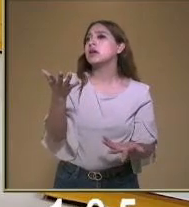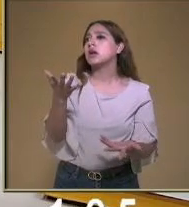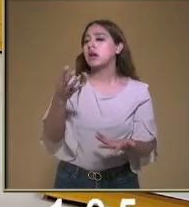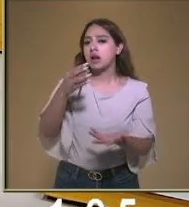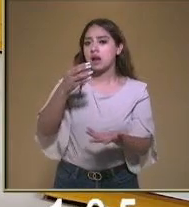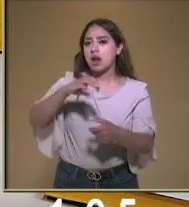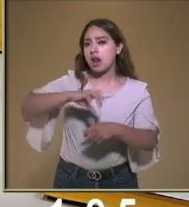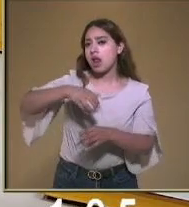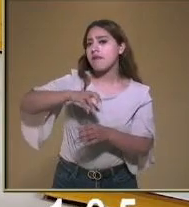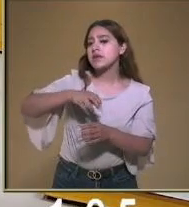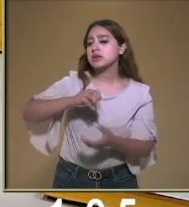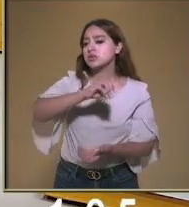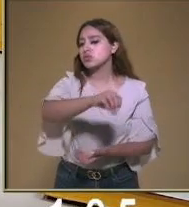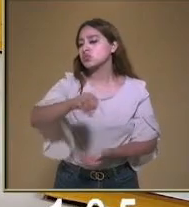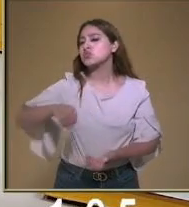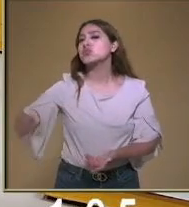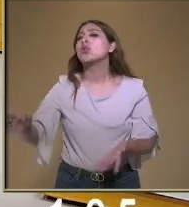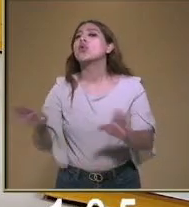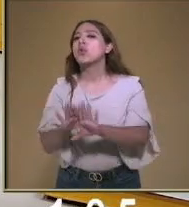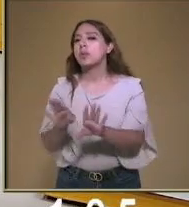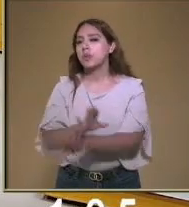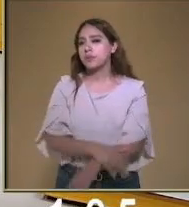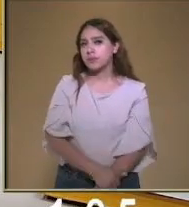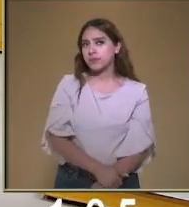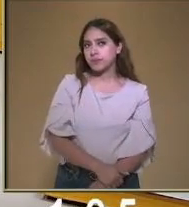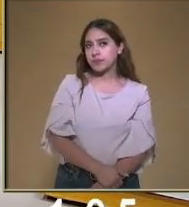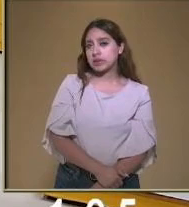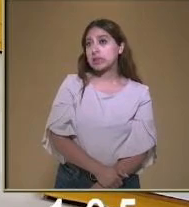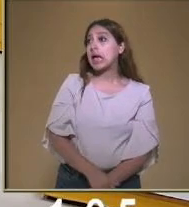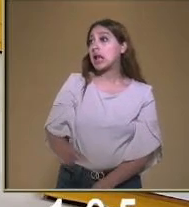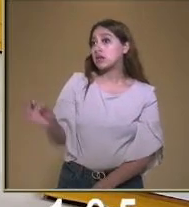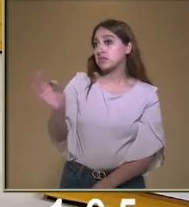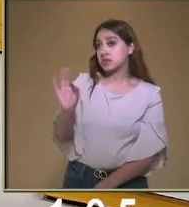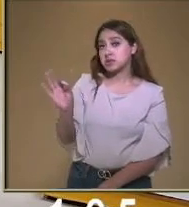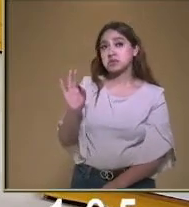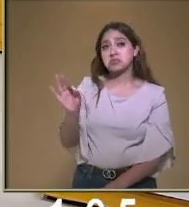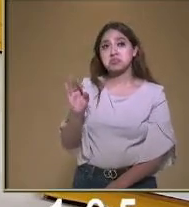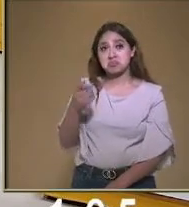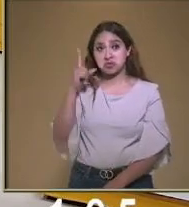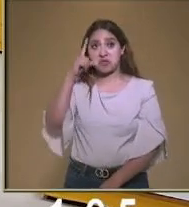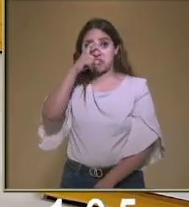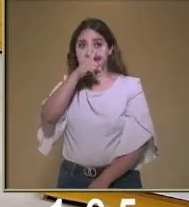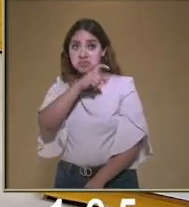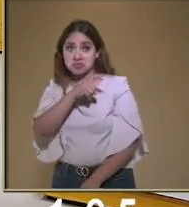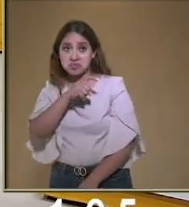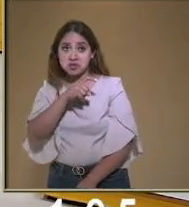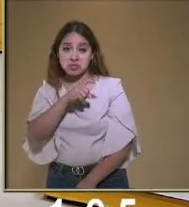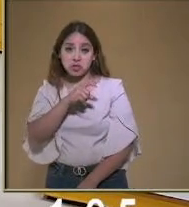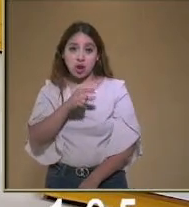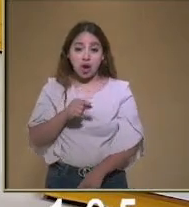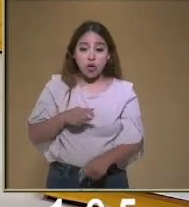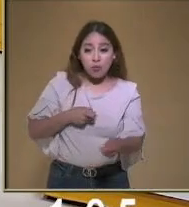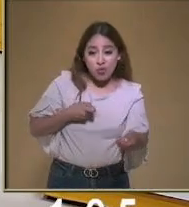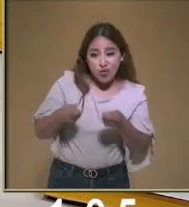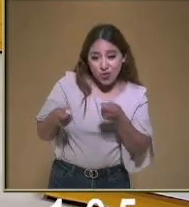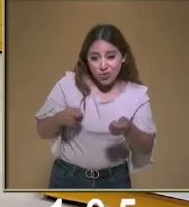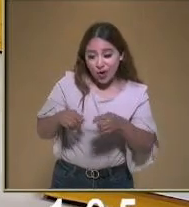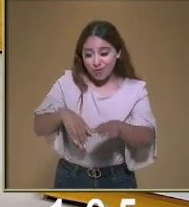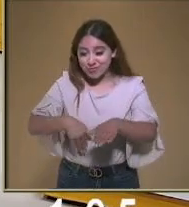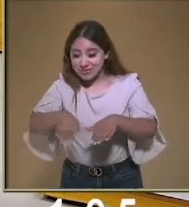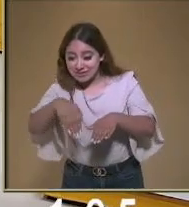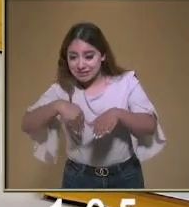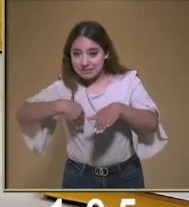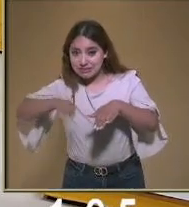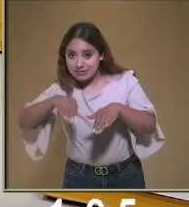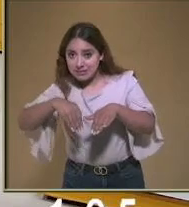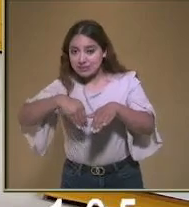caso. Ajá. Pues bueno, digamos, a lo mejor tal vez por ahí batallamos un poquito al controlarla por lo pequeño que es con el patear, que es otro de los